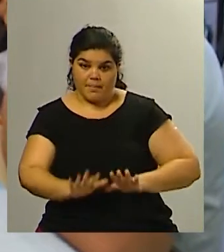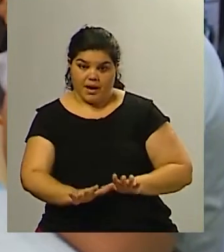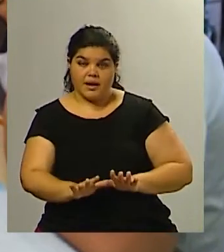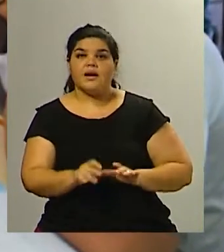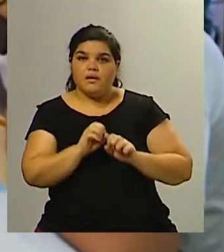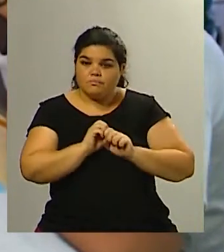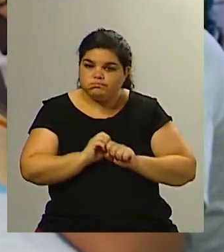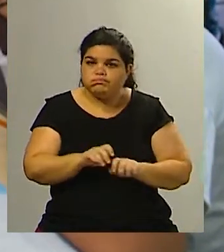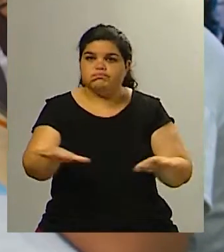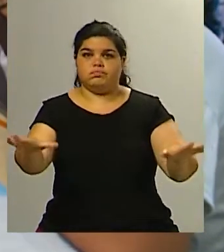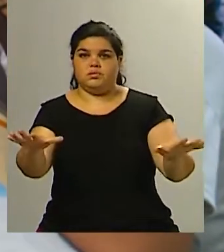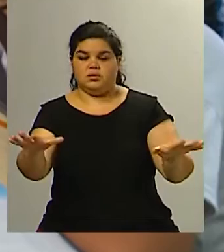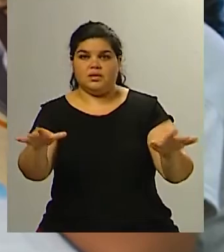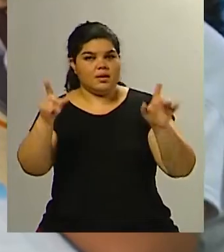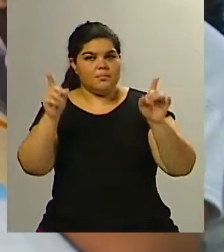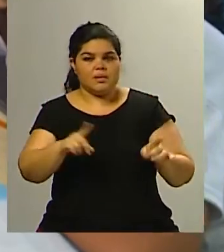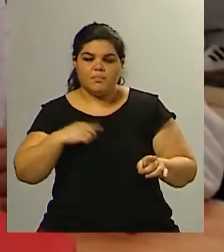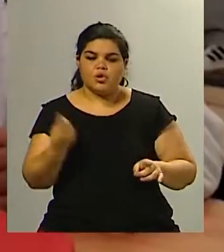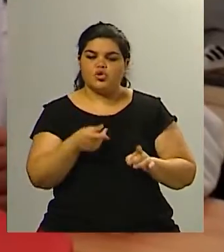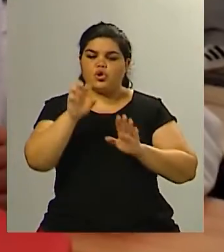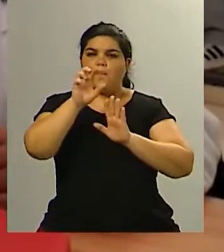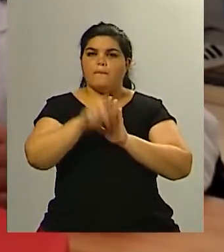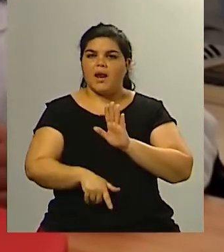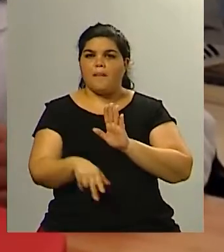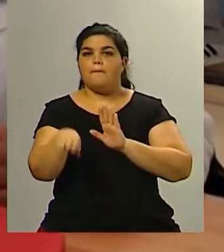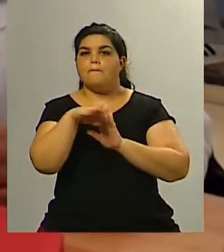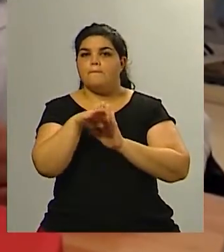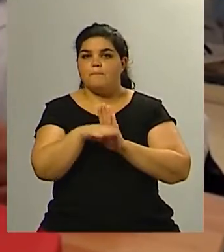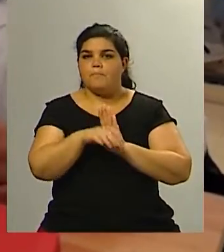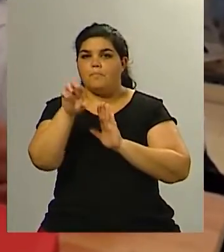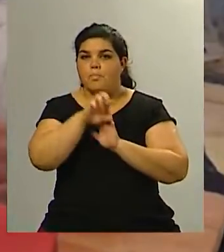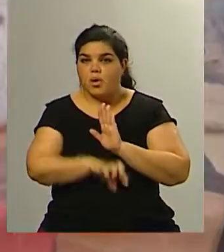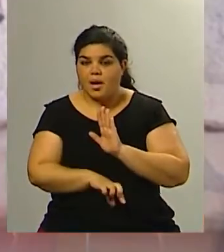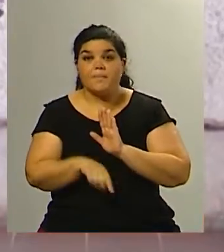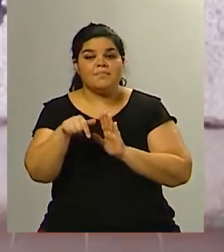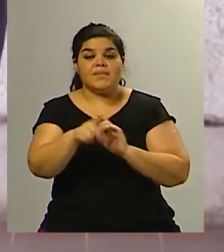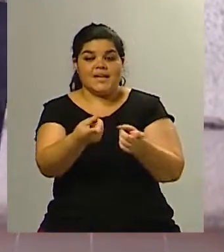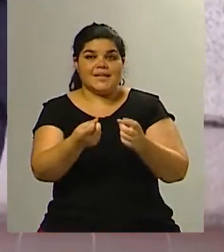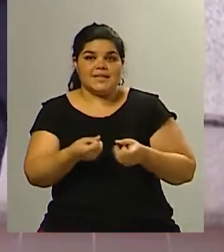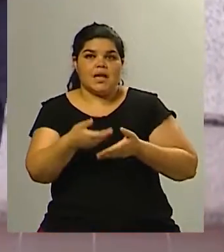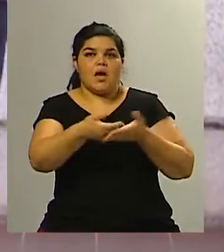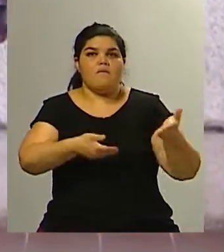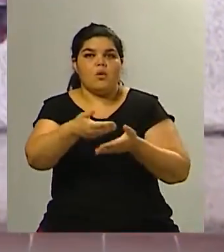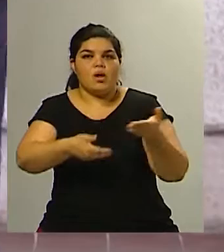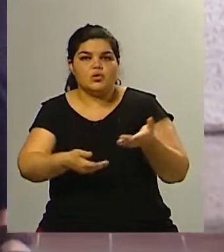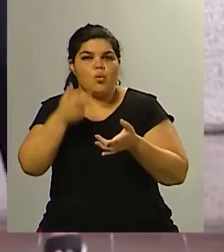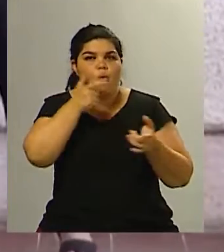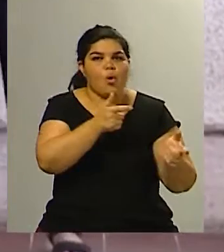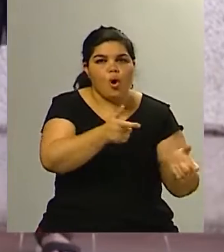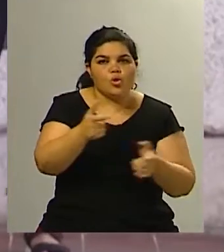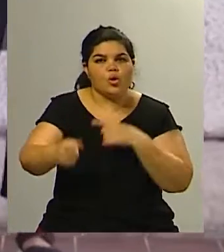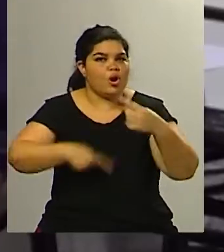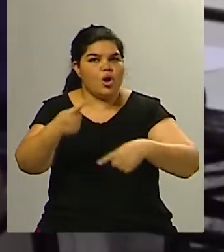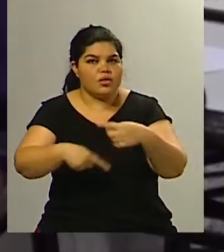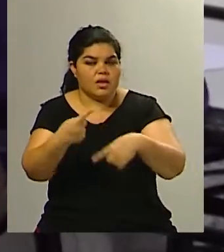siempre planteamos a la hora de pensar un programa que tiene que tener una evaluación permanente, sí, un monitoreo, y después una